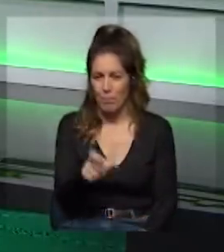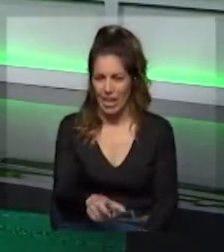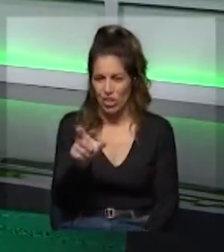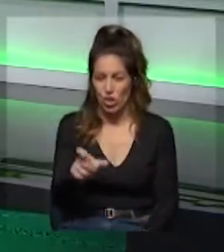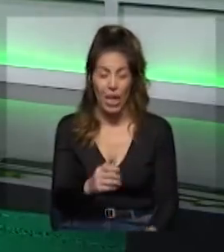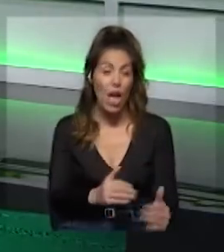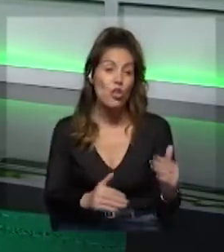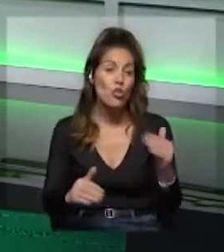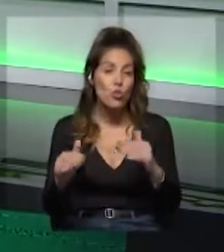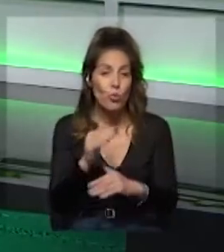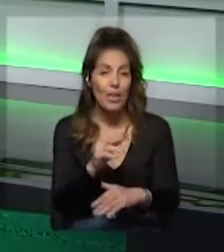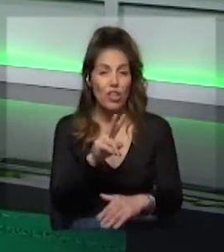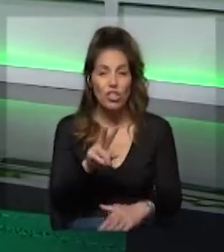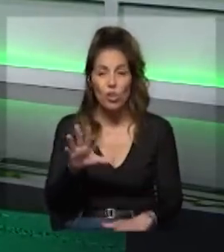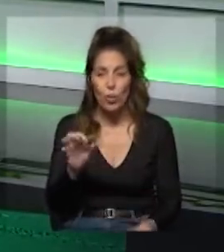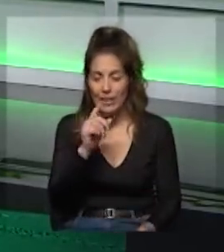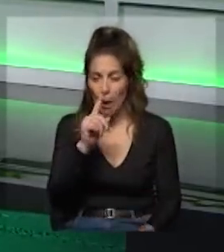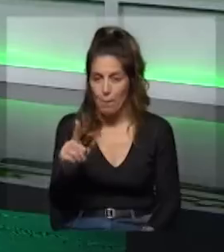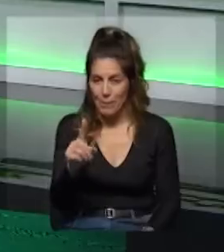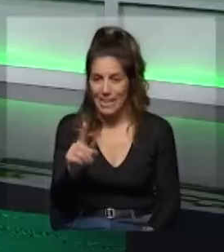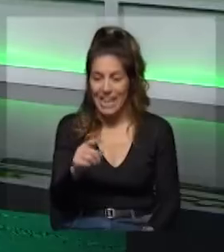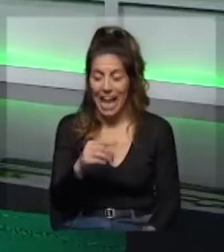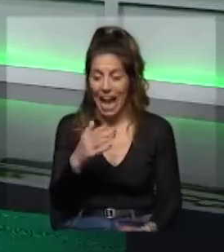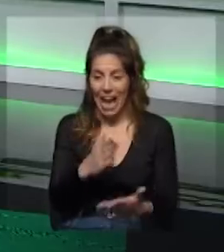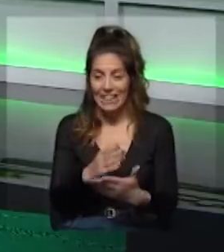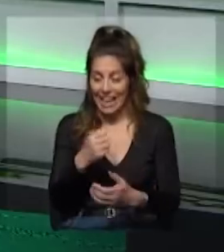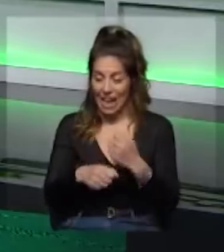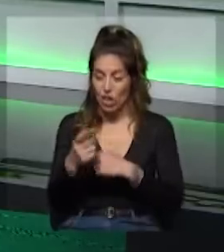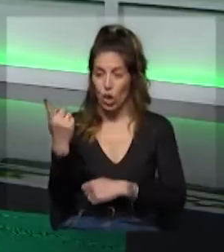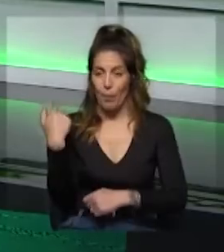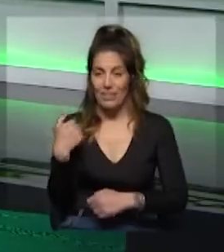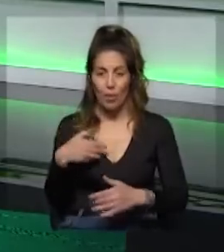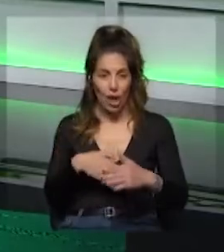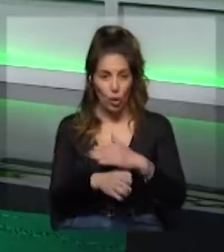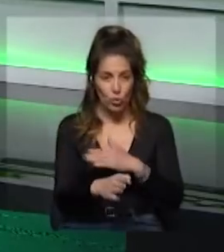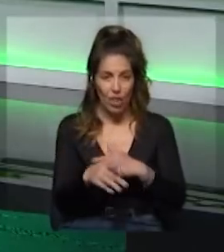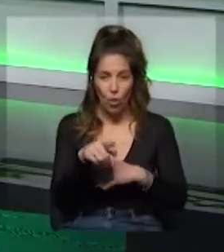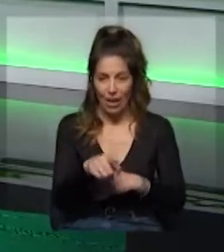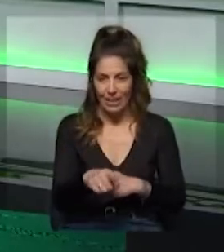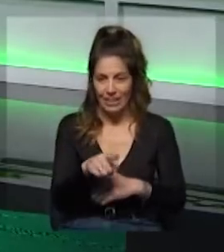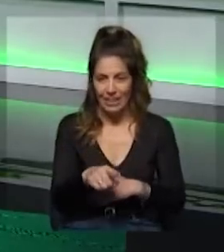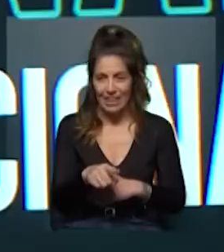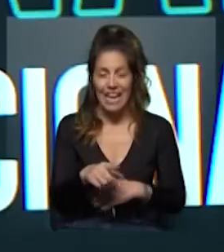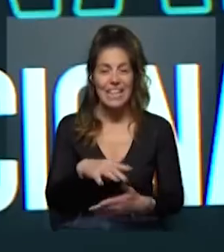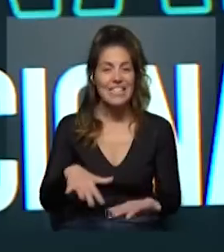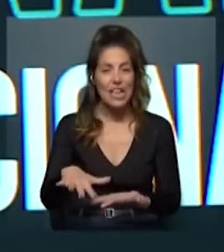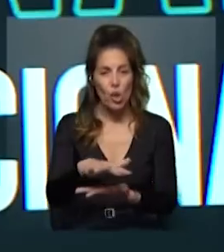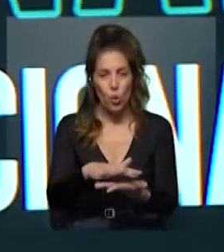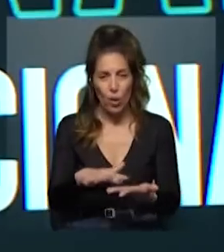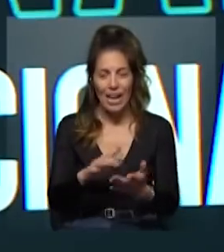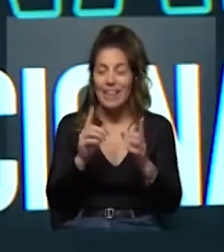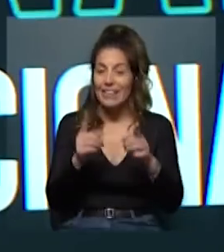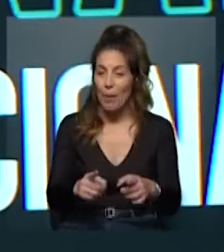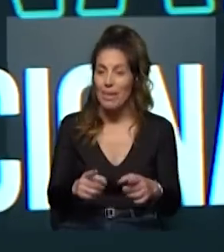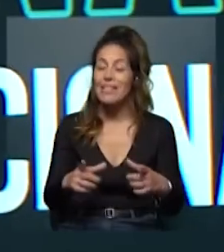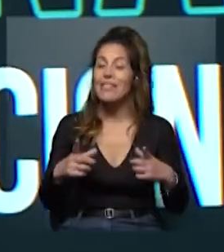superando las 250,000 que hasta el año pasado habían atravesado precisamente ese tapón del Darién Por otra parte se